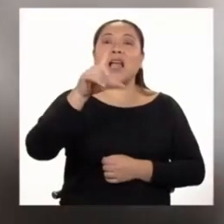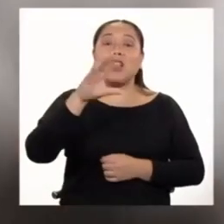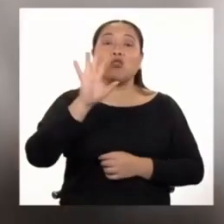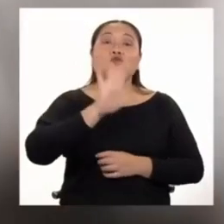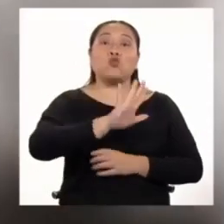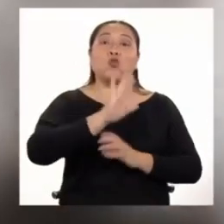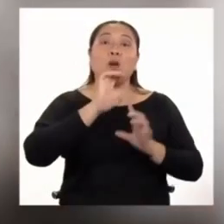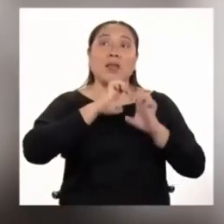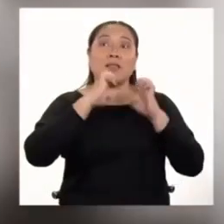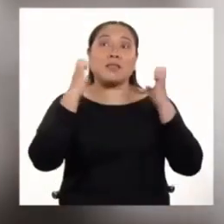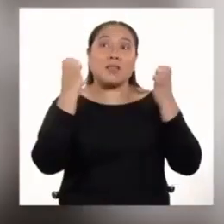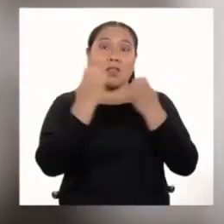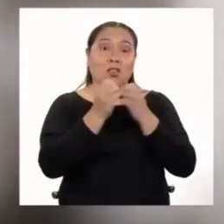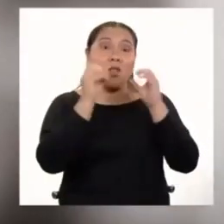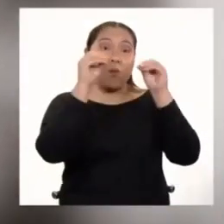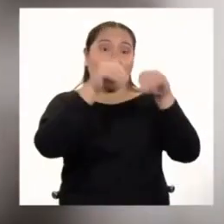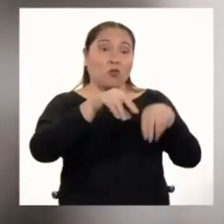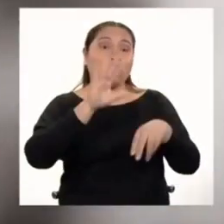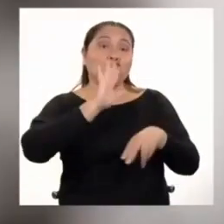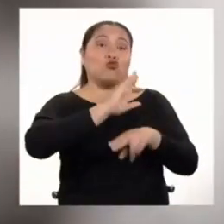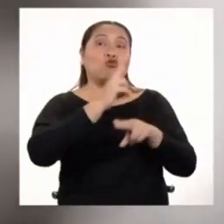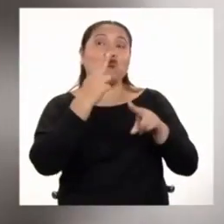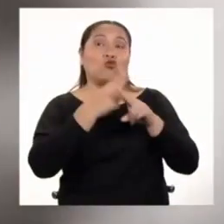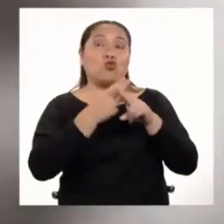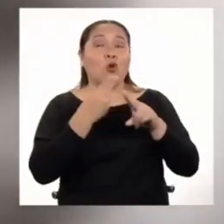nombre.